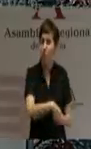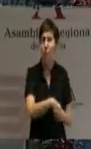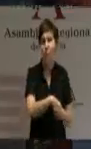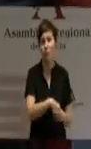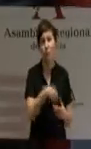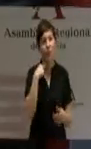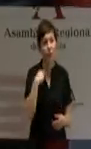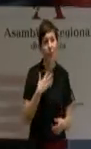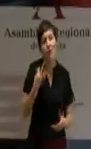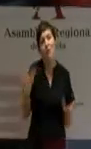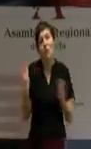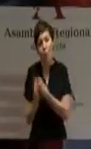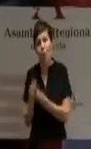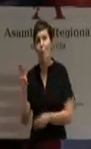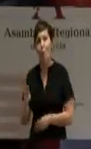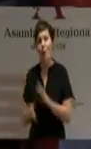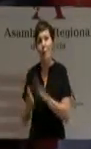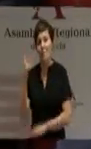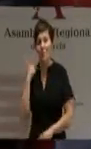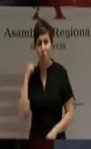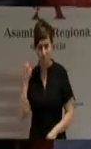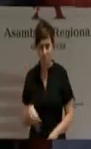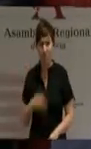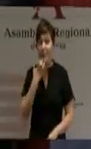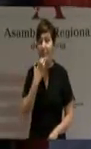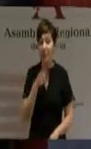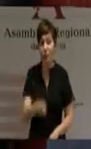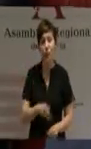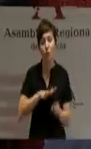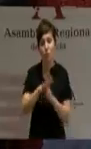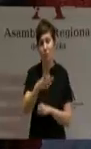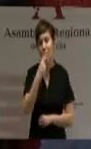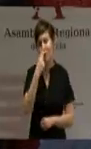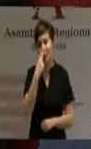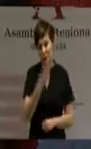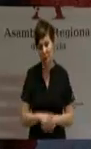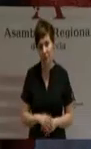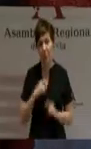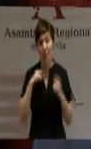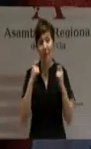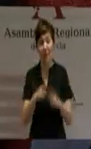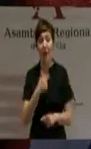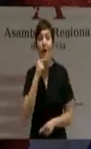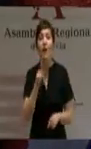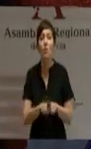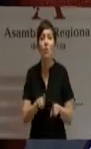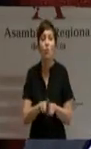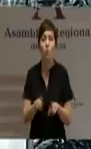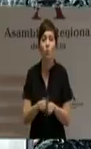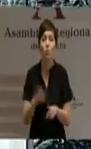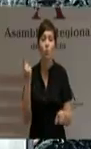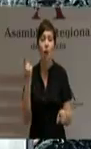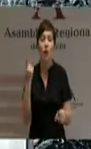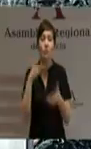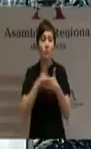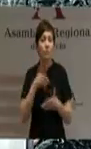al señor Pujante. Para la defensa de los intereses, no para poner chinas en la vía, en el sendero que